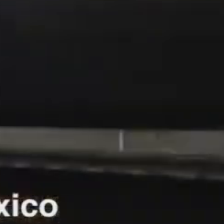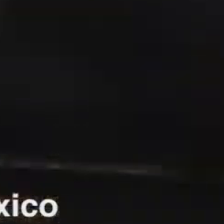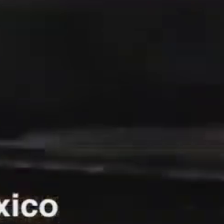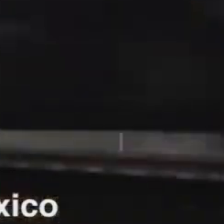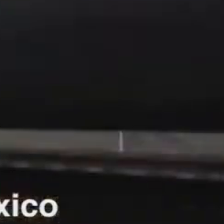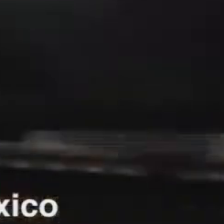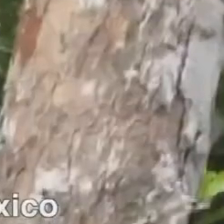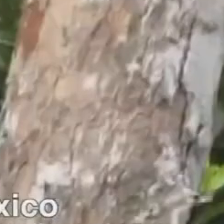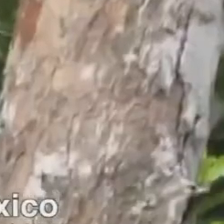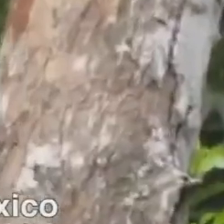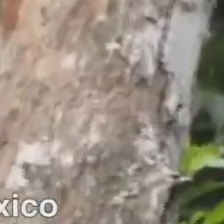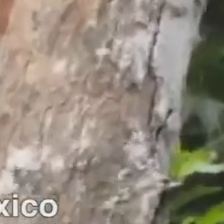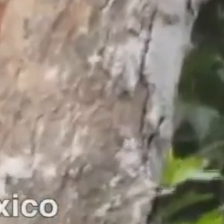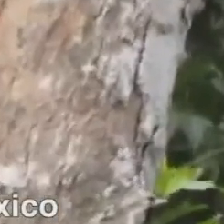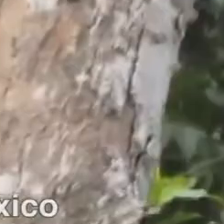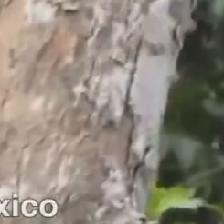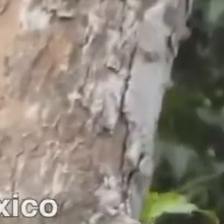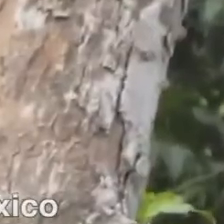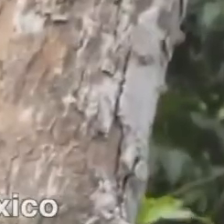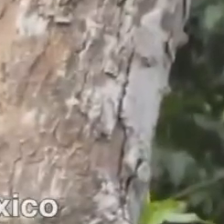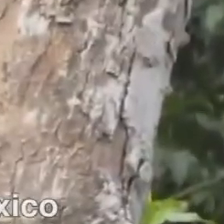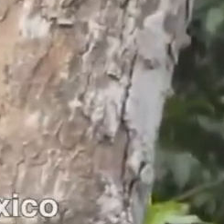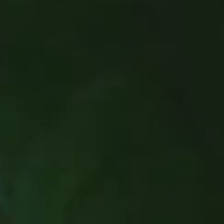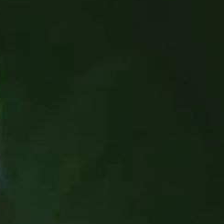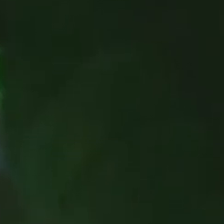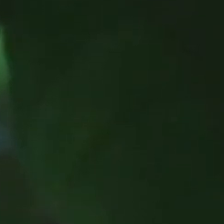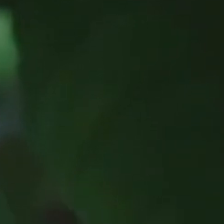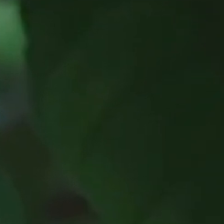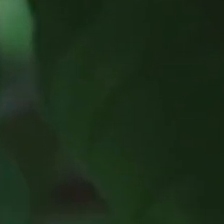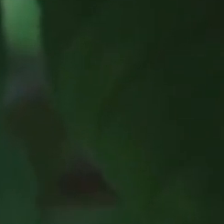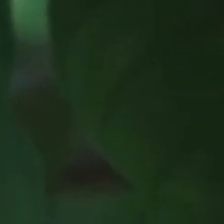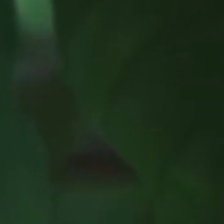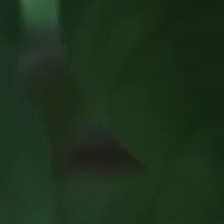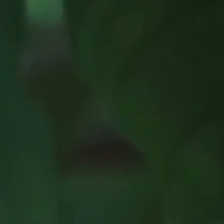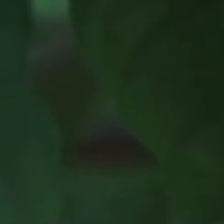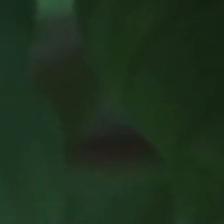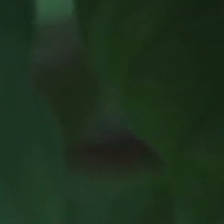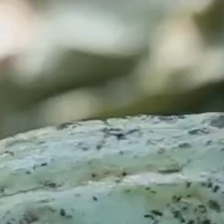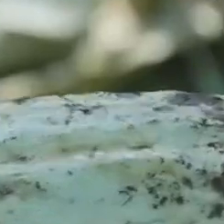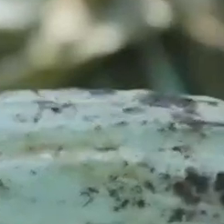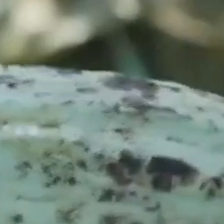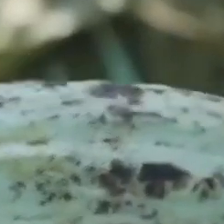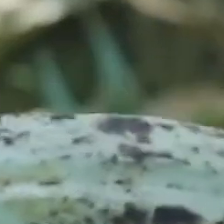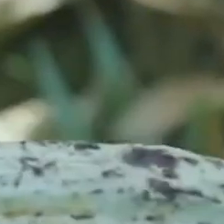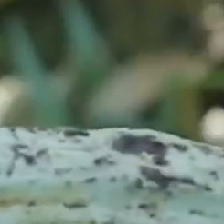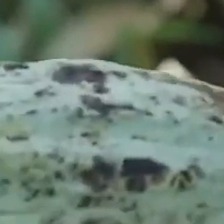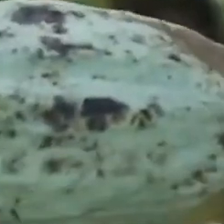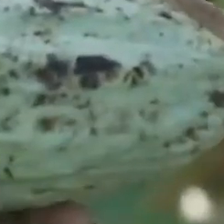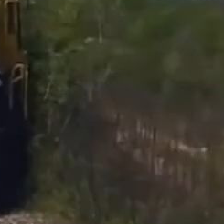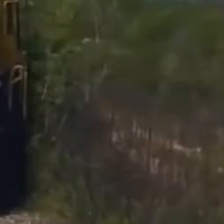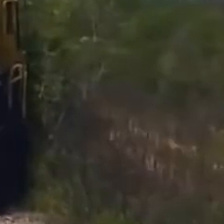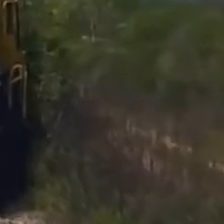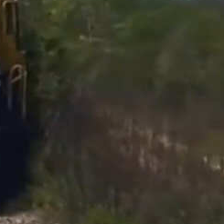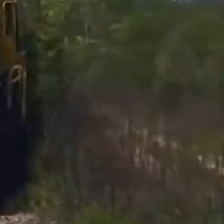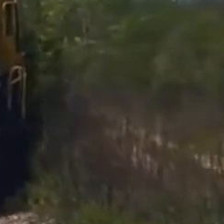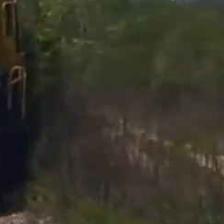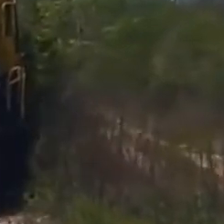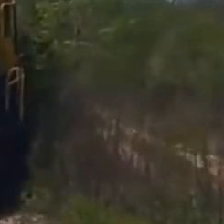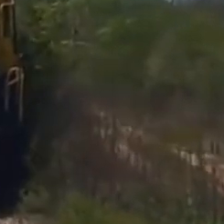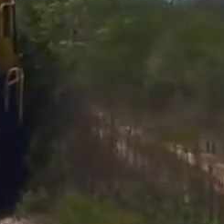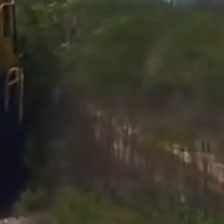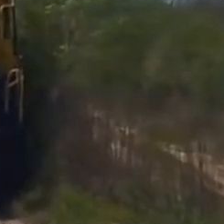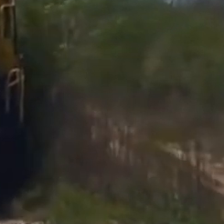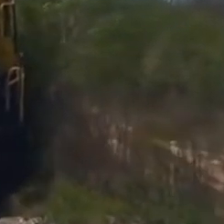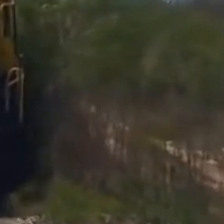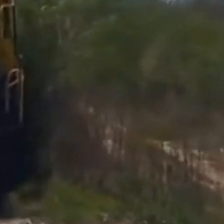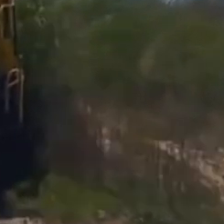del Gobierno de México favorece el cuidado de las especies y contribuye a la reconexión de los ecosistemas. El Tren Maya